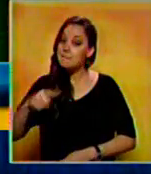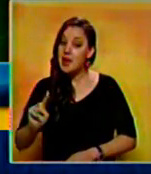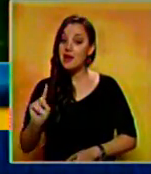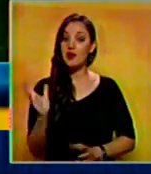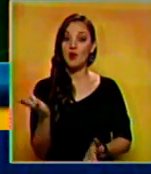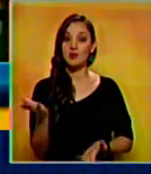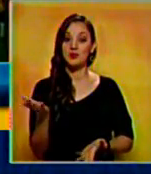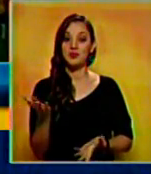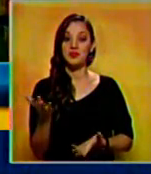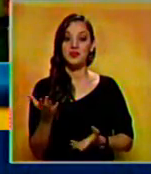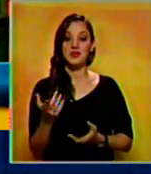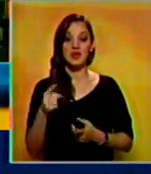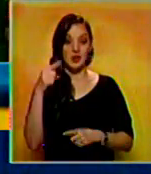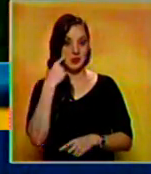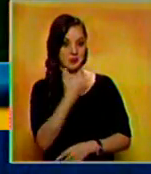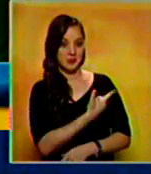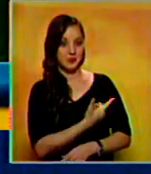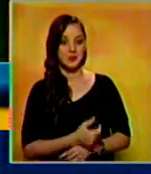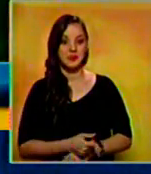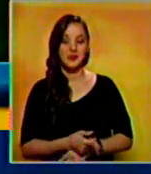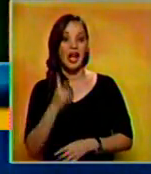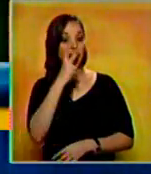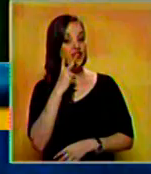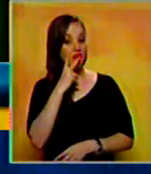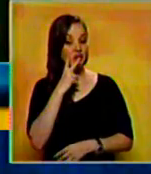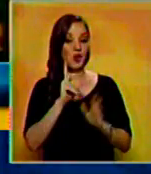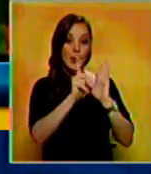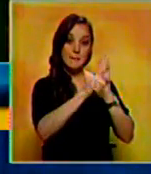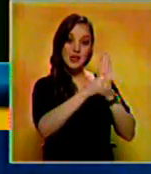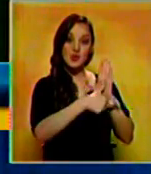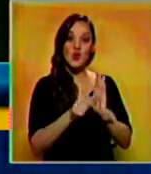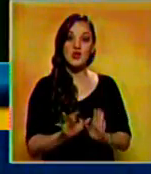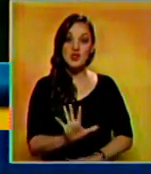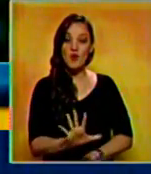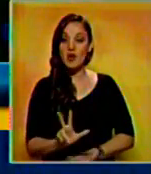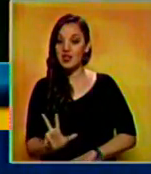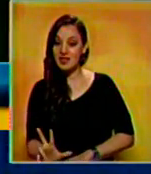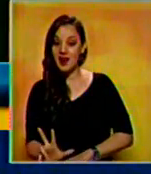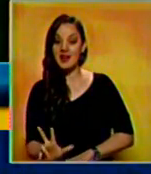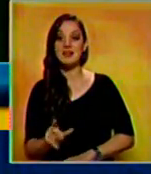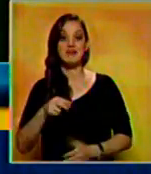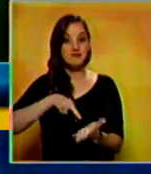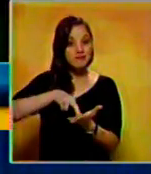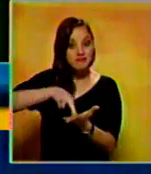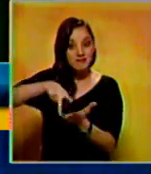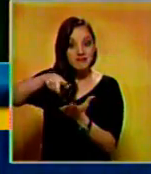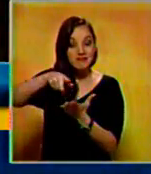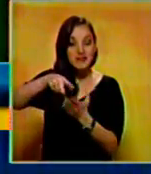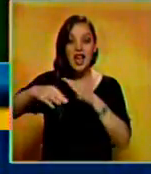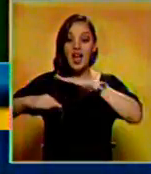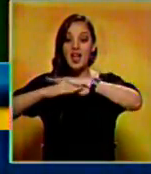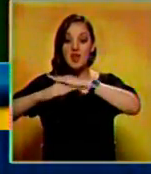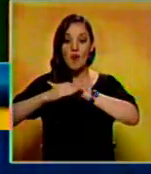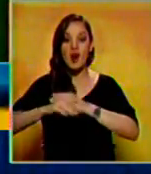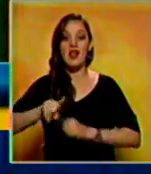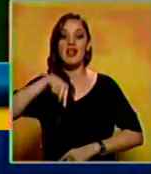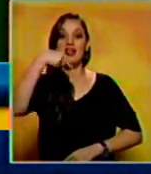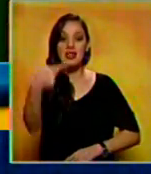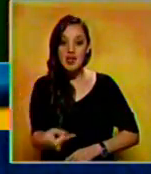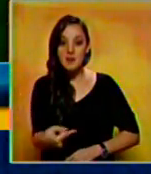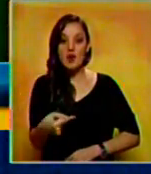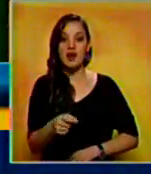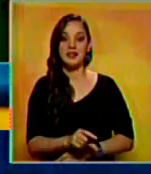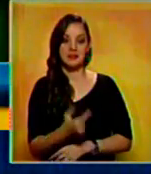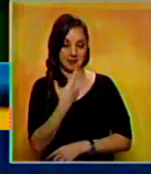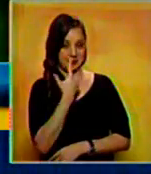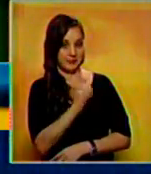Yangel Herrera dio inicio a la reacción vinotinto al minuto 53 convirtiendo ese penal. La igualdad en el marcador llegó al minuto 75 con